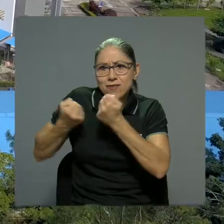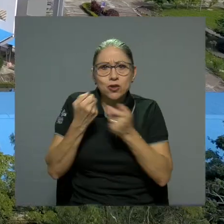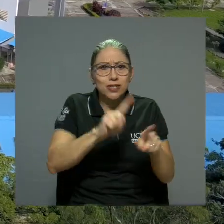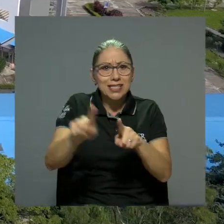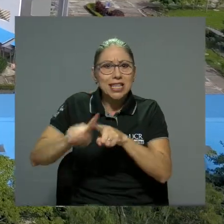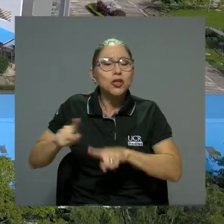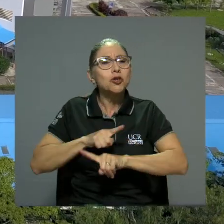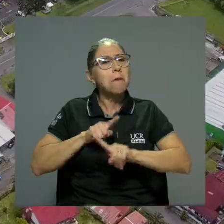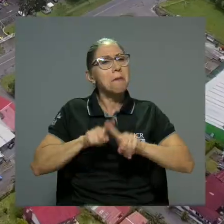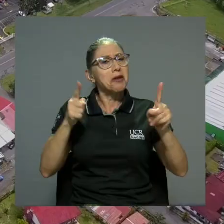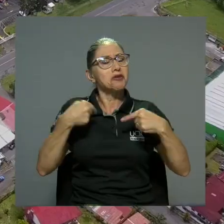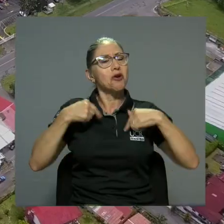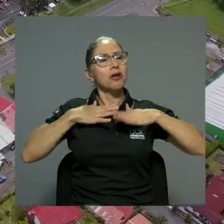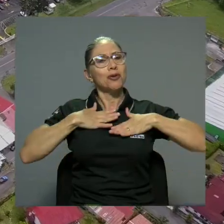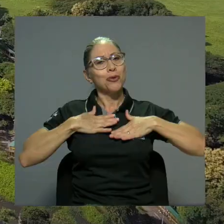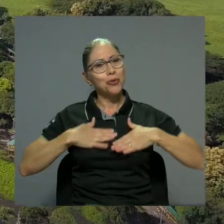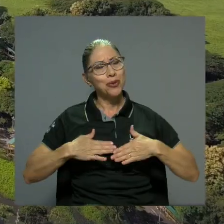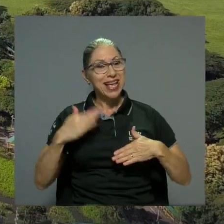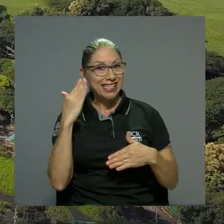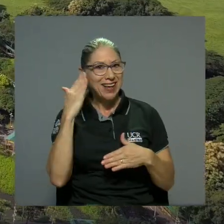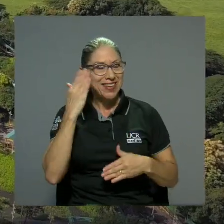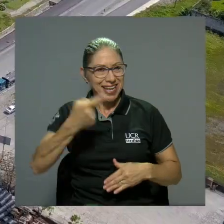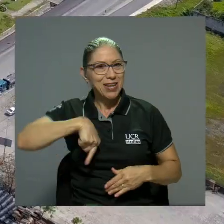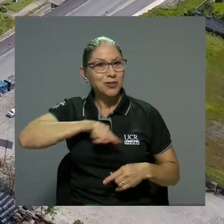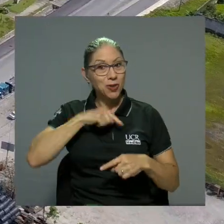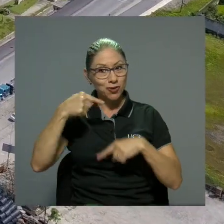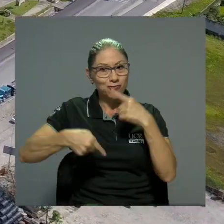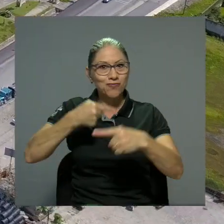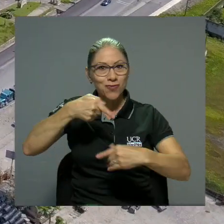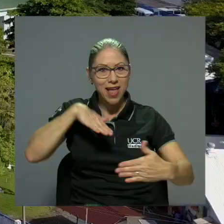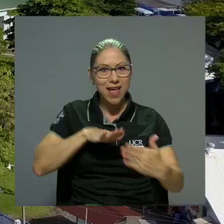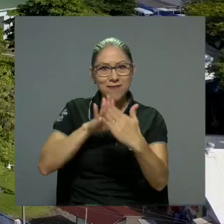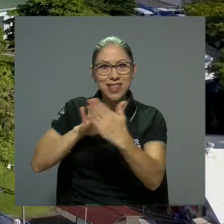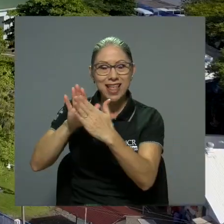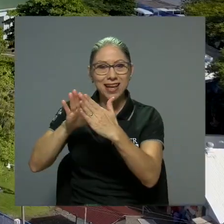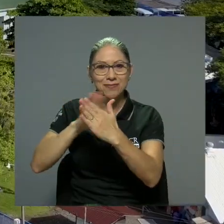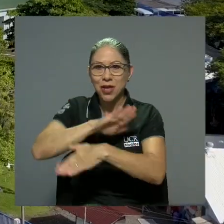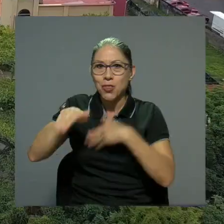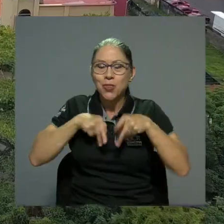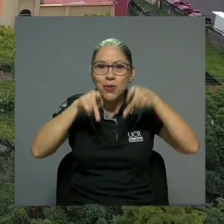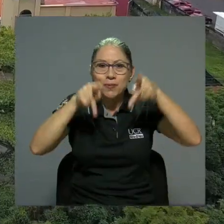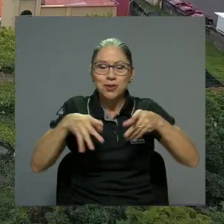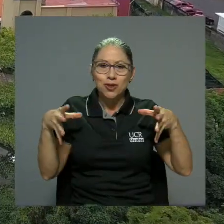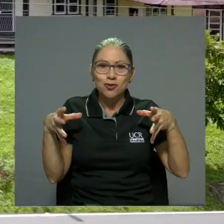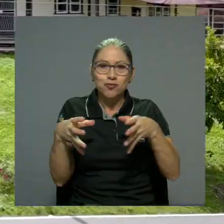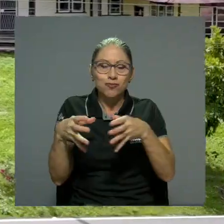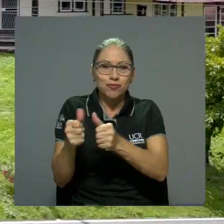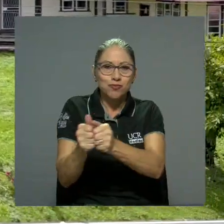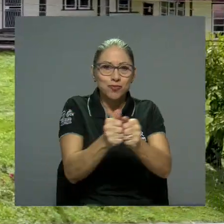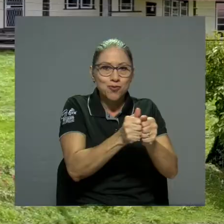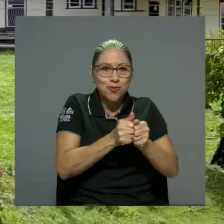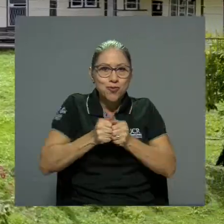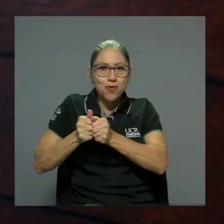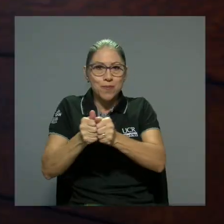pero encuentro mucha tranquilidad en saber que los vamos a enfrentar juntos y juntas.